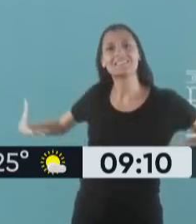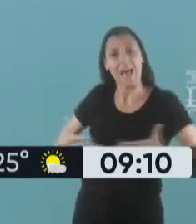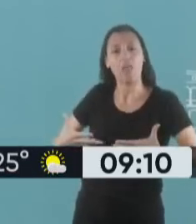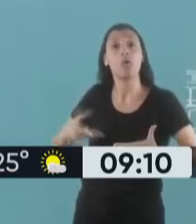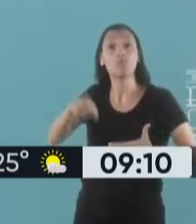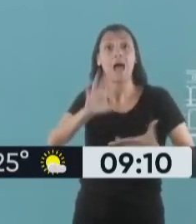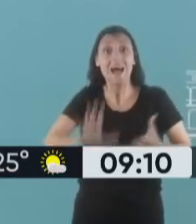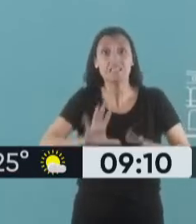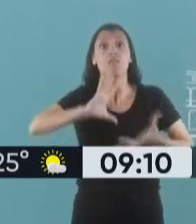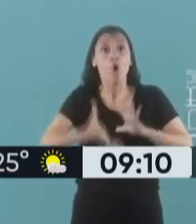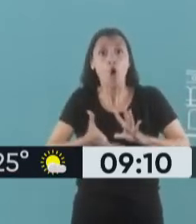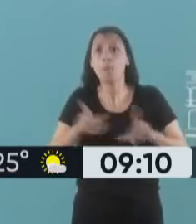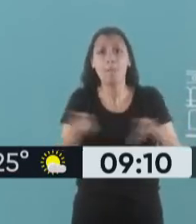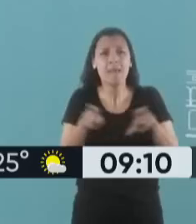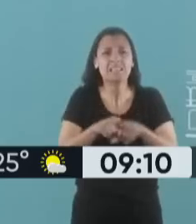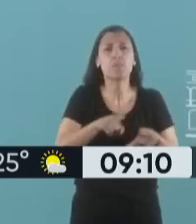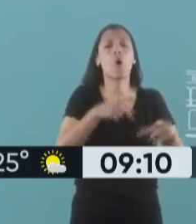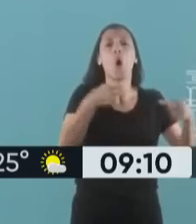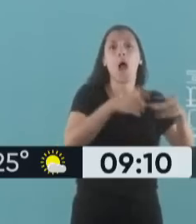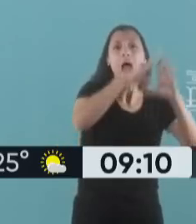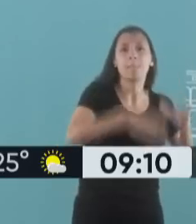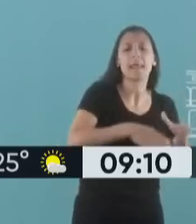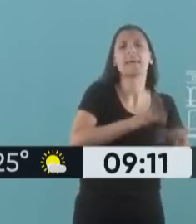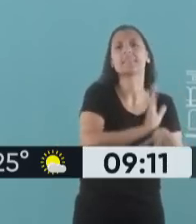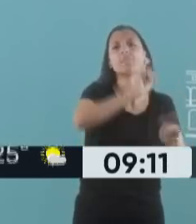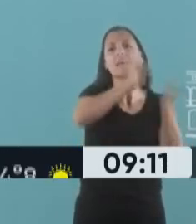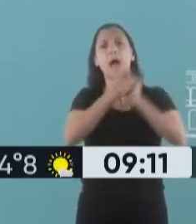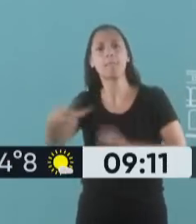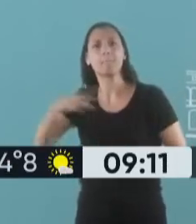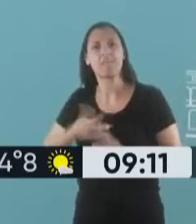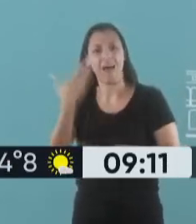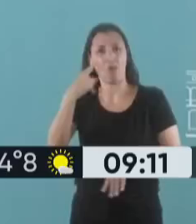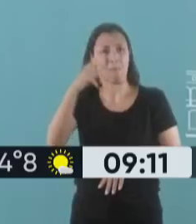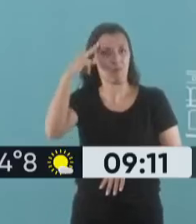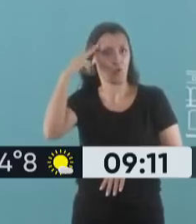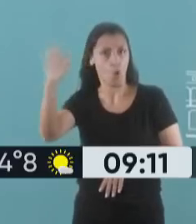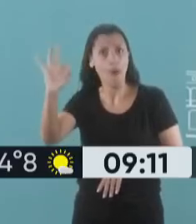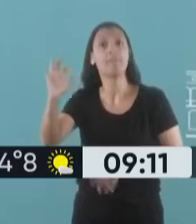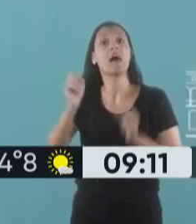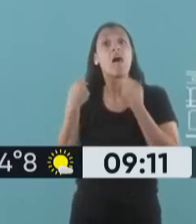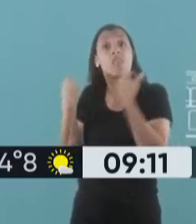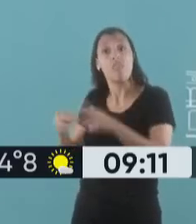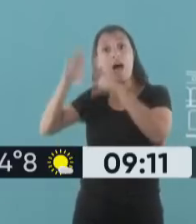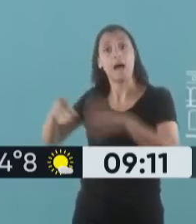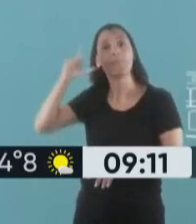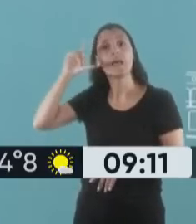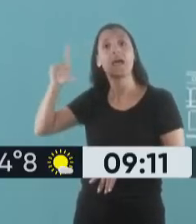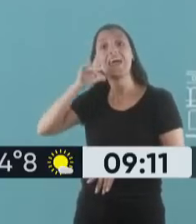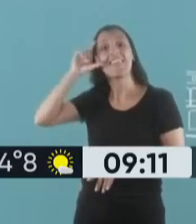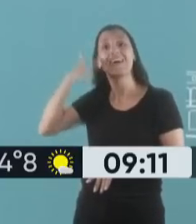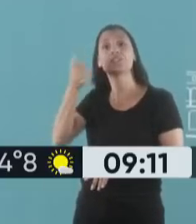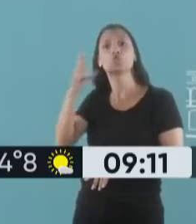la forma en la cual fueron hechas las privatizaciones allá a finales de los 90 y que le dieron a Edesur la concesión del servicio